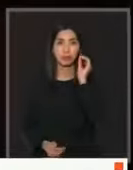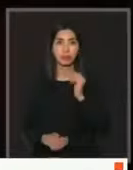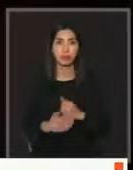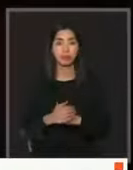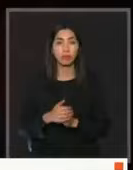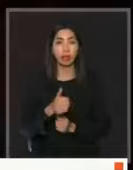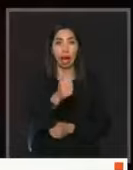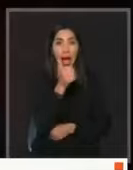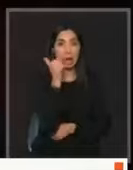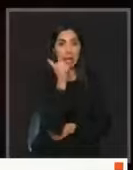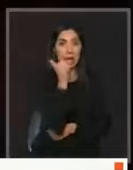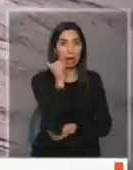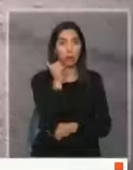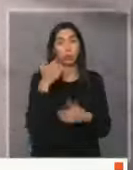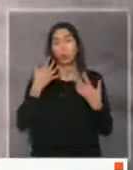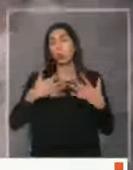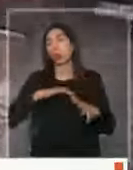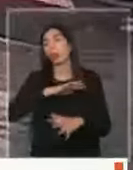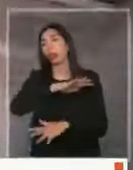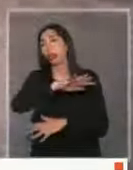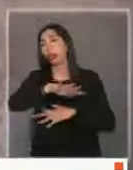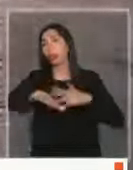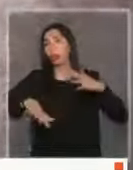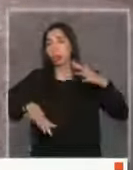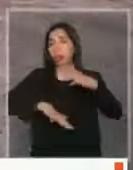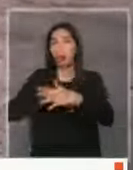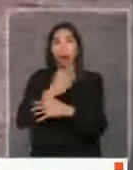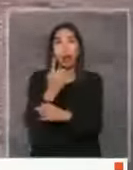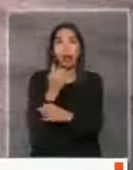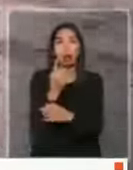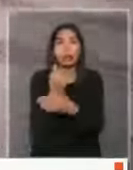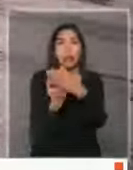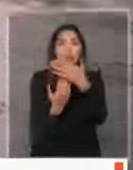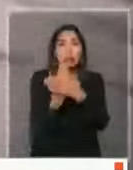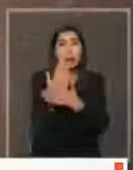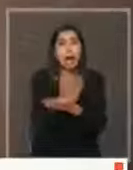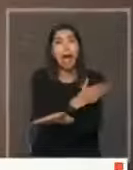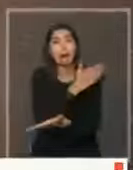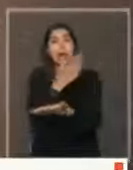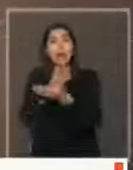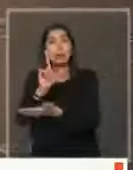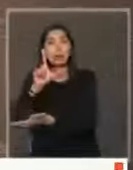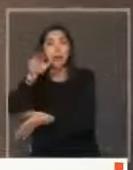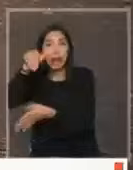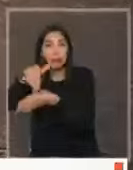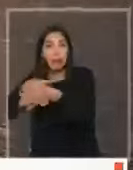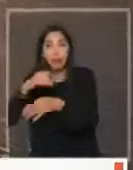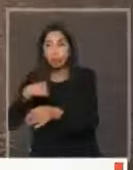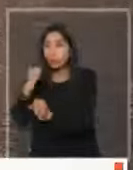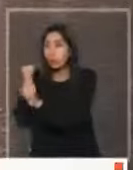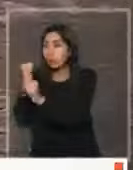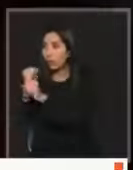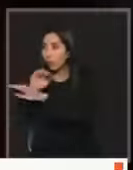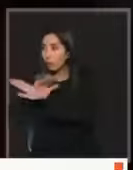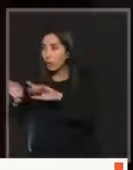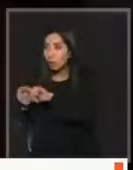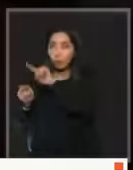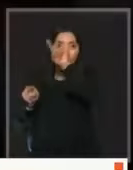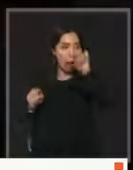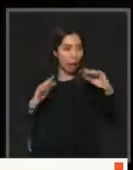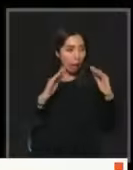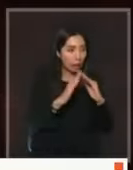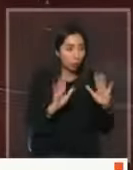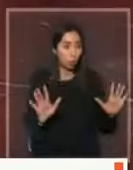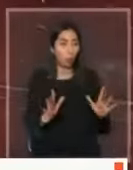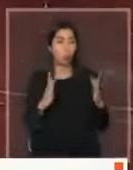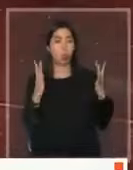Ayer fue un caos. De las 11 de la mañana hasta las 7 de la tarde que yo llegué desde mi trabajo, mojado aquí